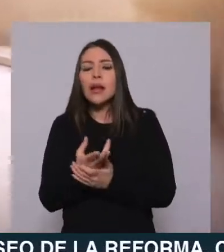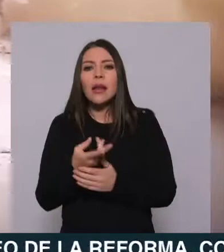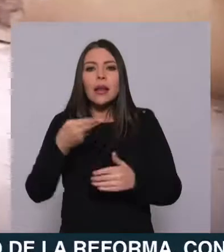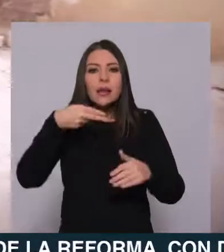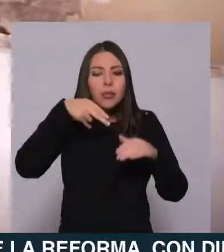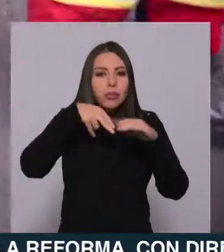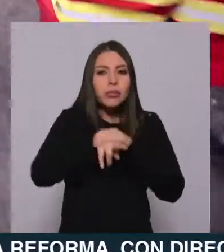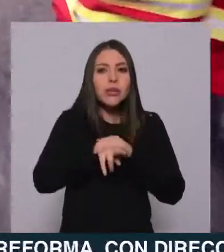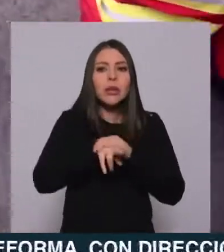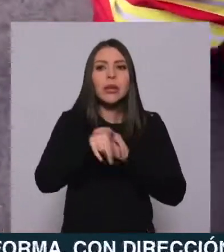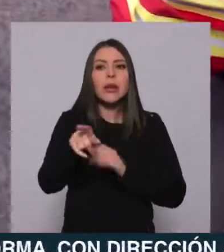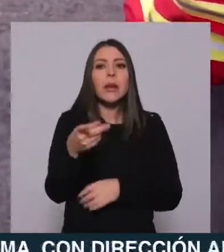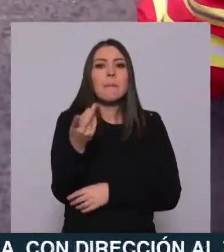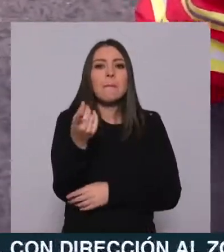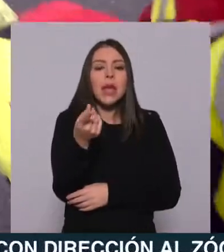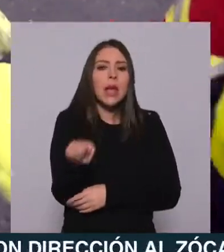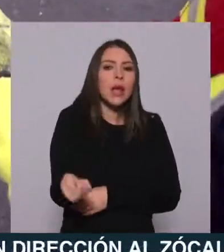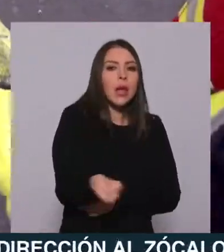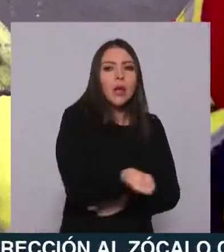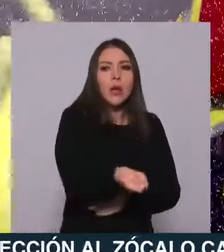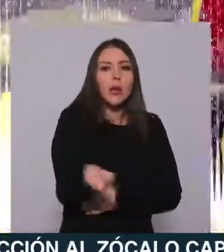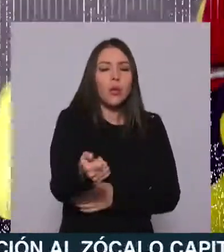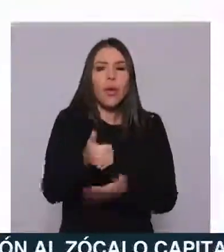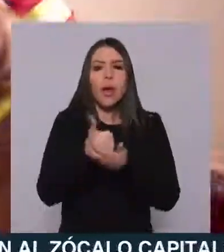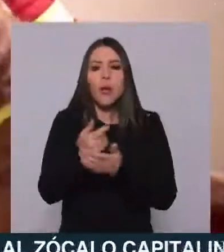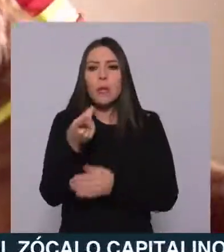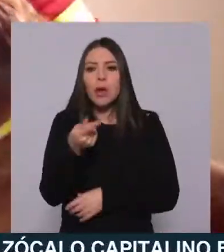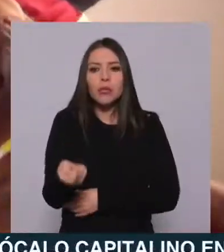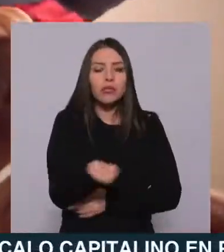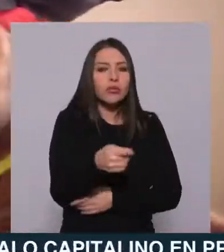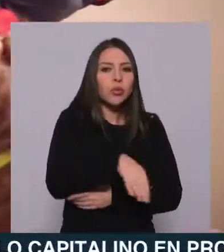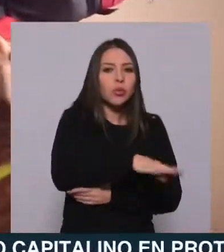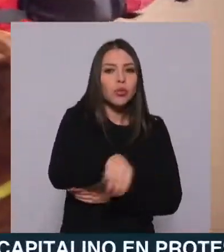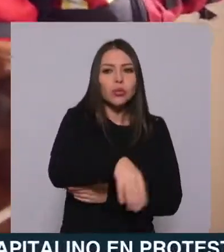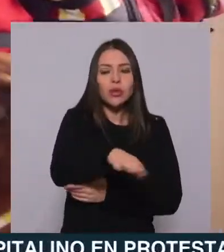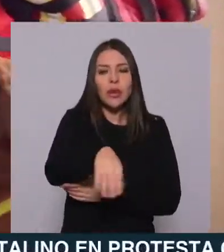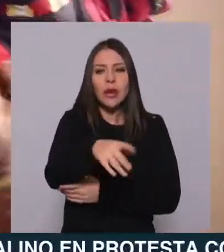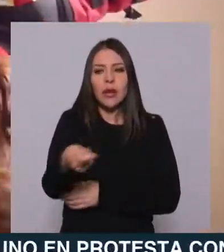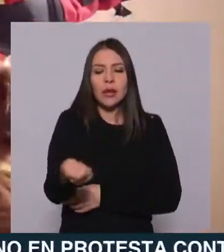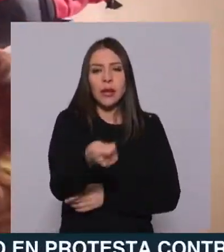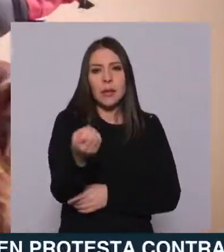de los 4 binomios caninos que asistieron al lugar. Una persona